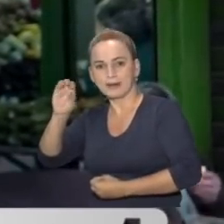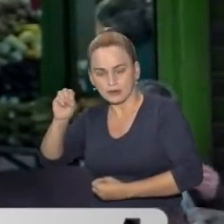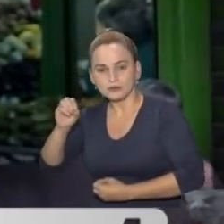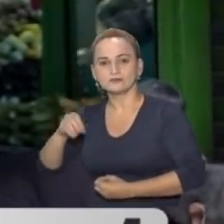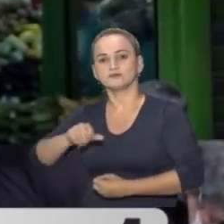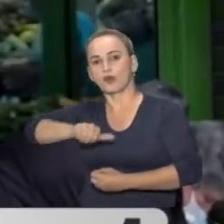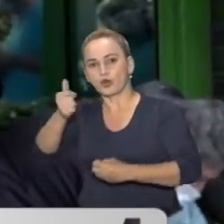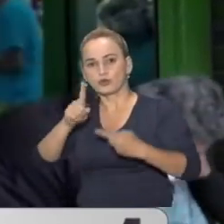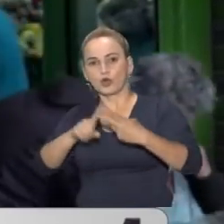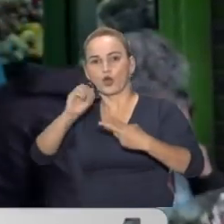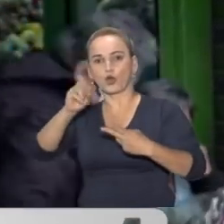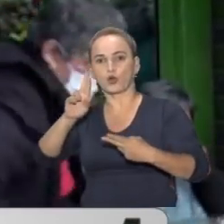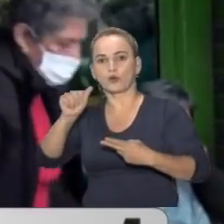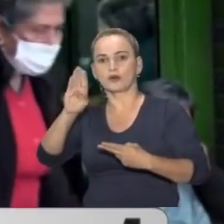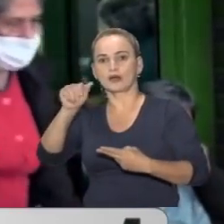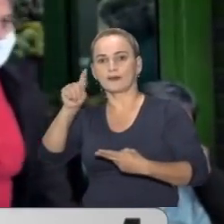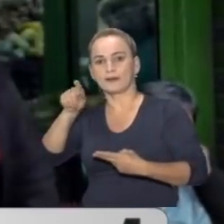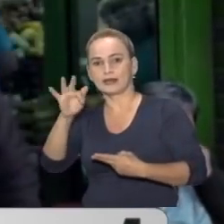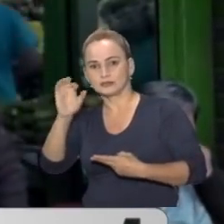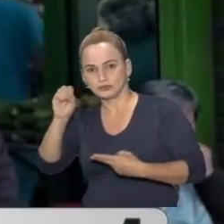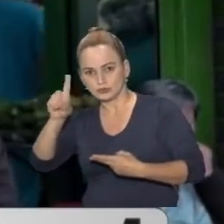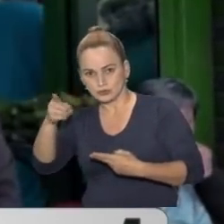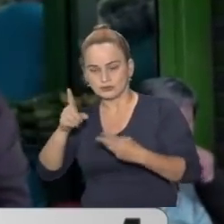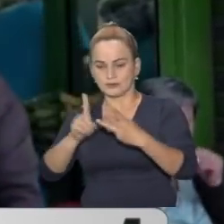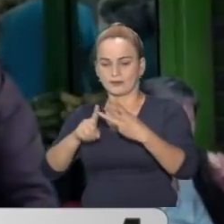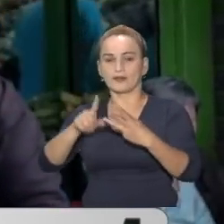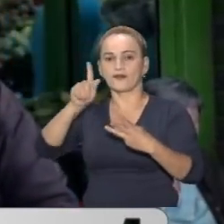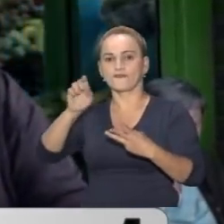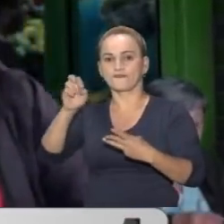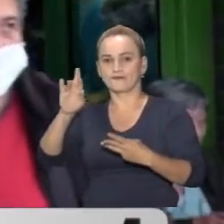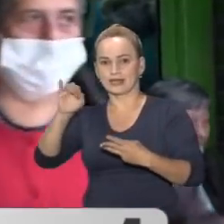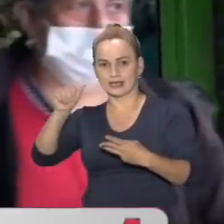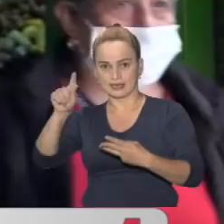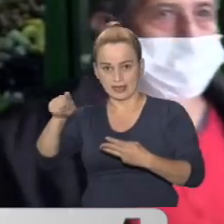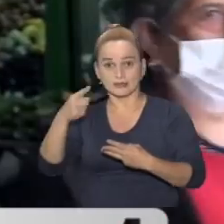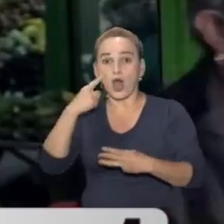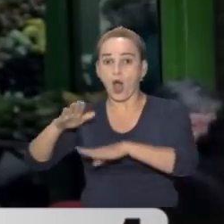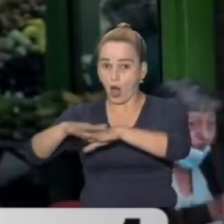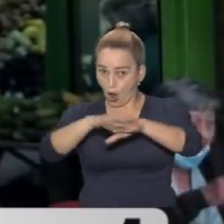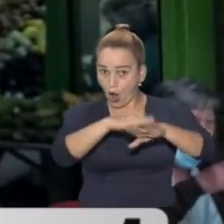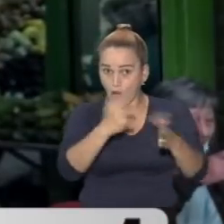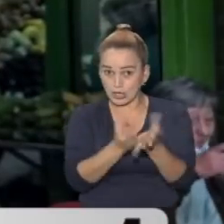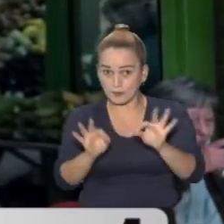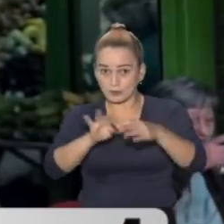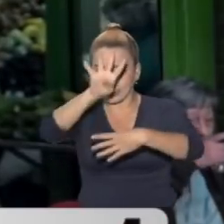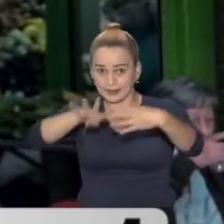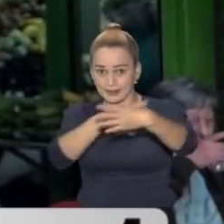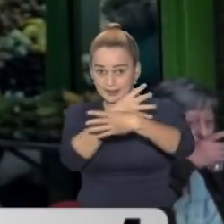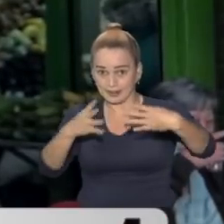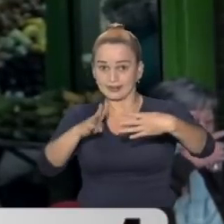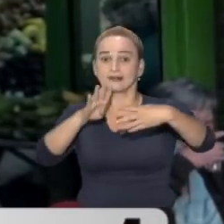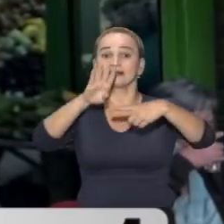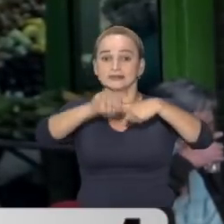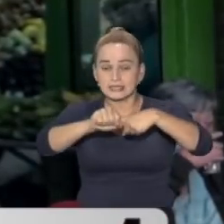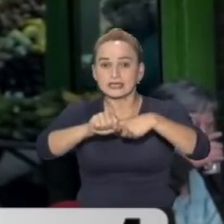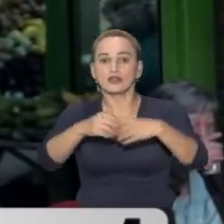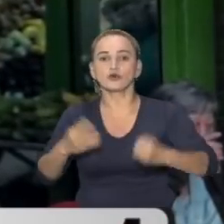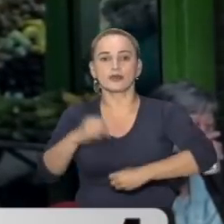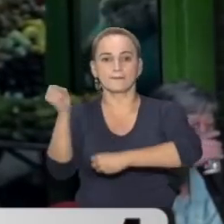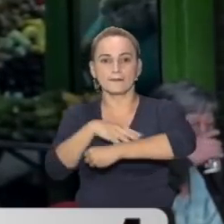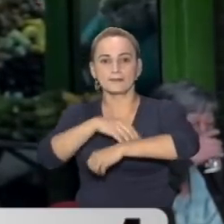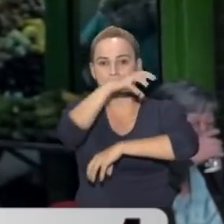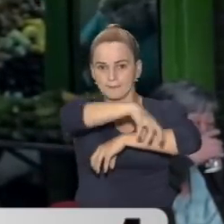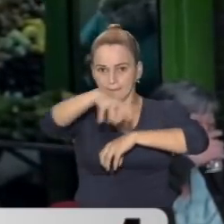Corabastos y estamos en la Plaza de las Ferias. Sin embargo, vamos a tener un cronograma de vacunación en todas las plazas de la ciudad. Tenemos 2